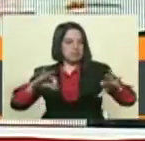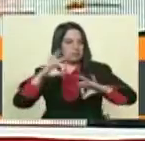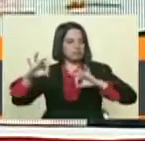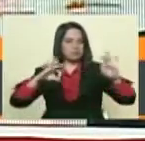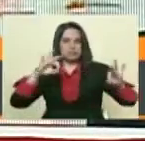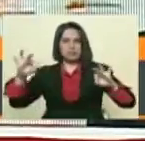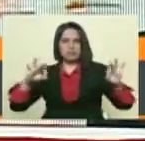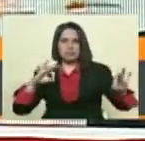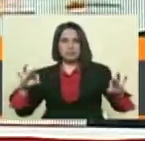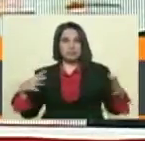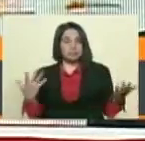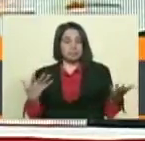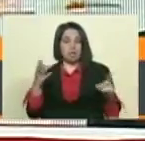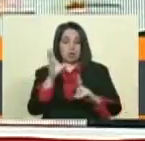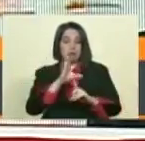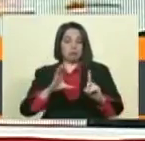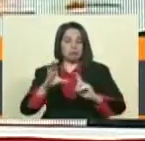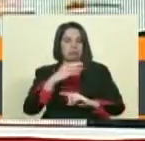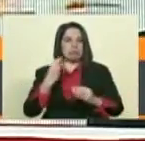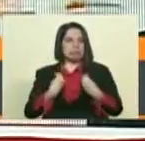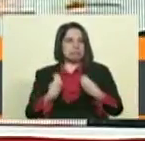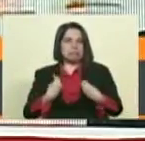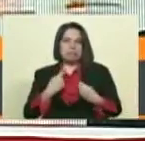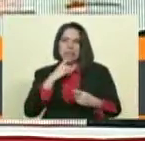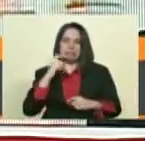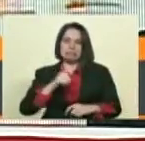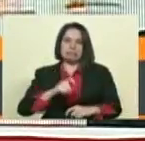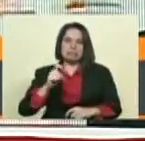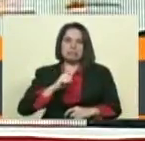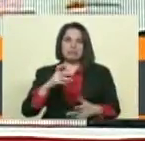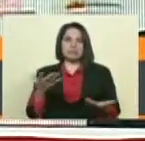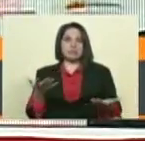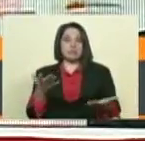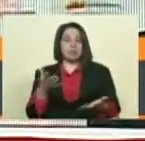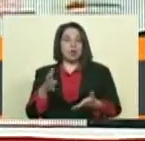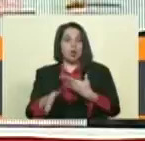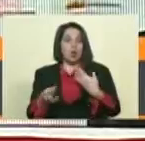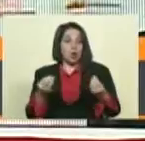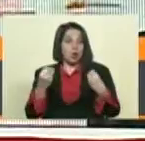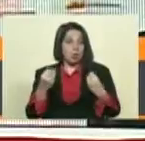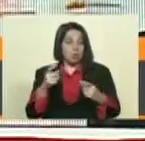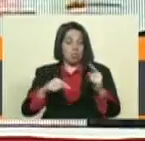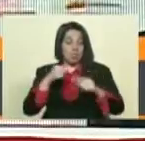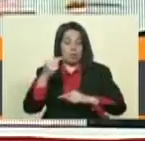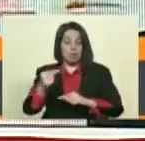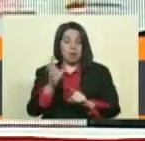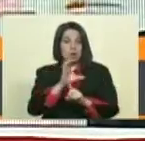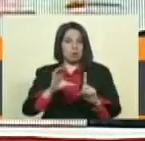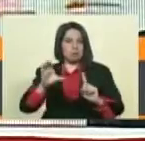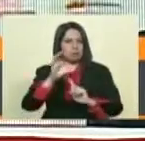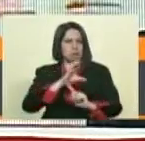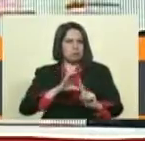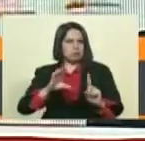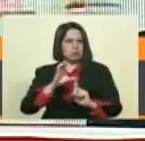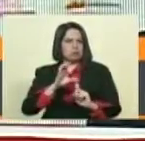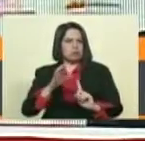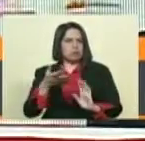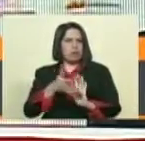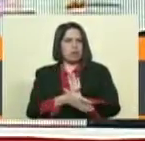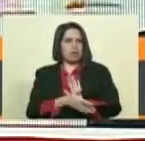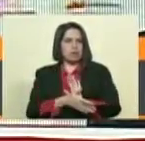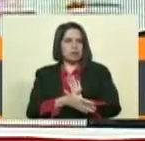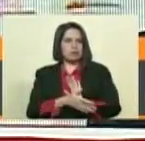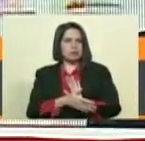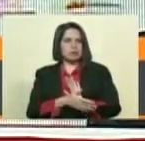de la cultura de la sobrevivencia. Y sobre la cultura de la sobrevivencia, luego, a mediados del siglo XX,